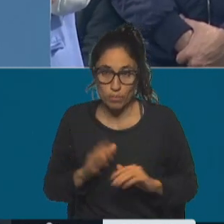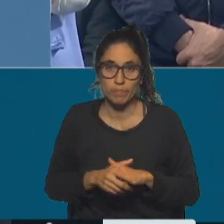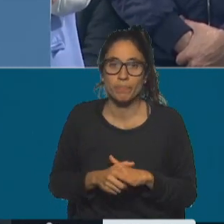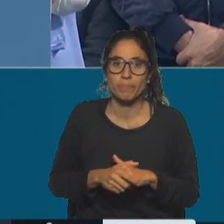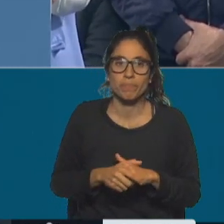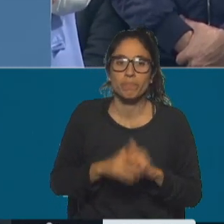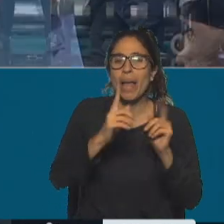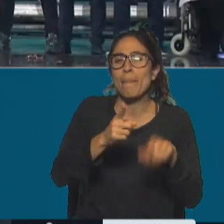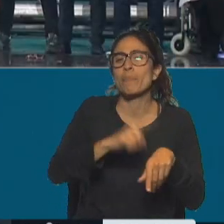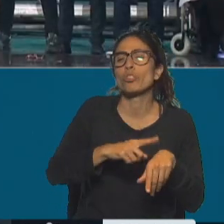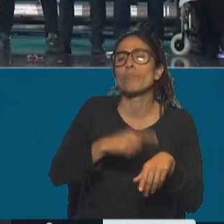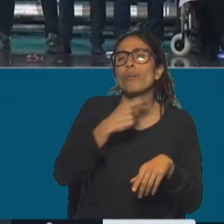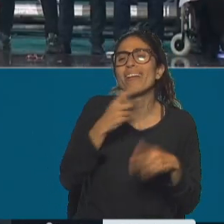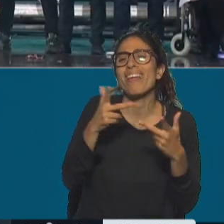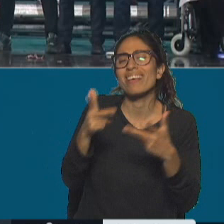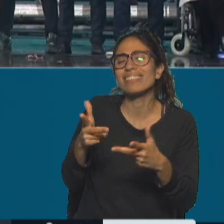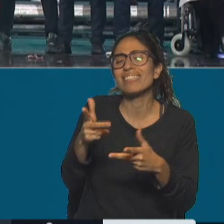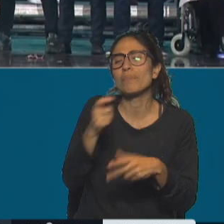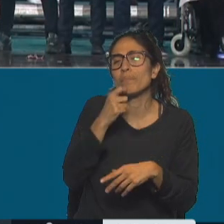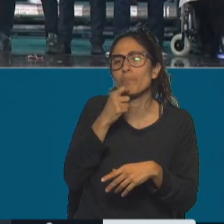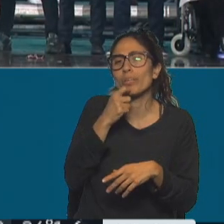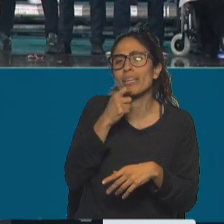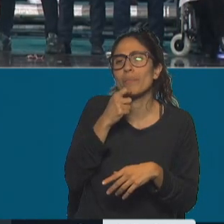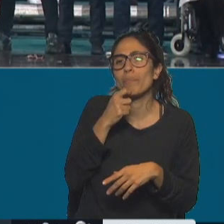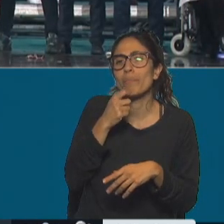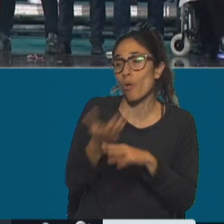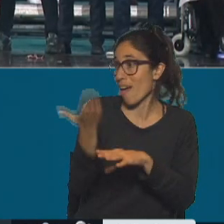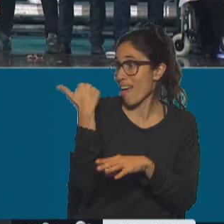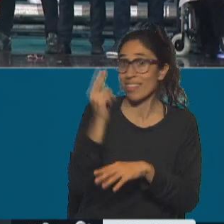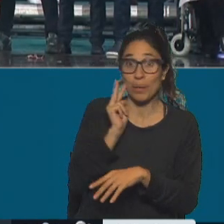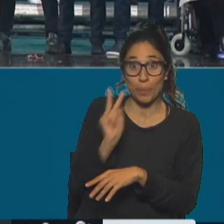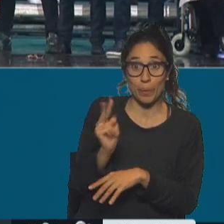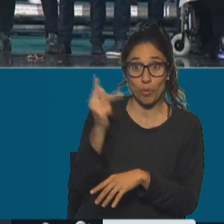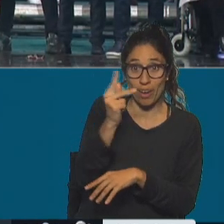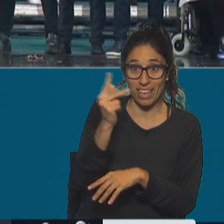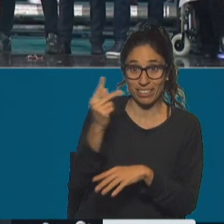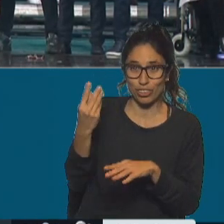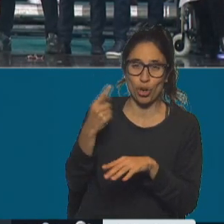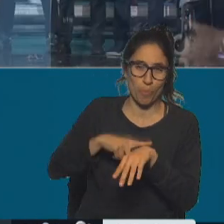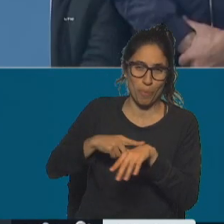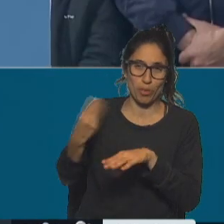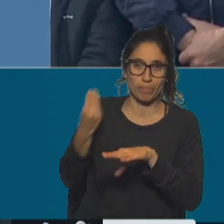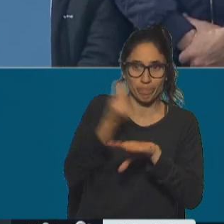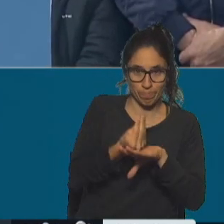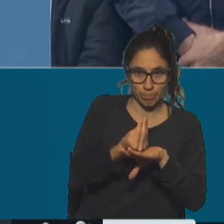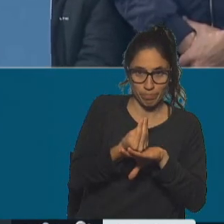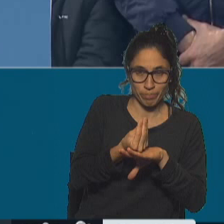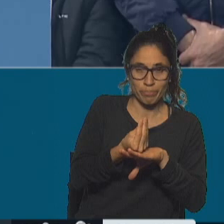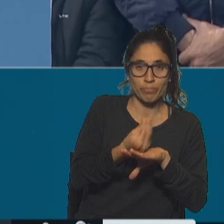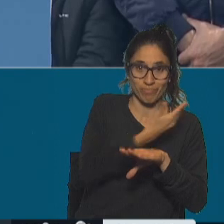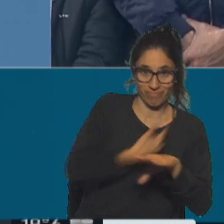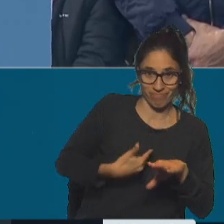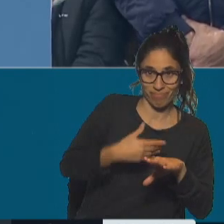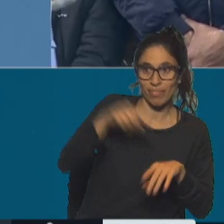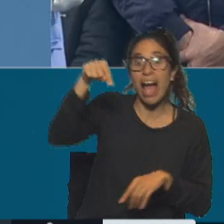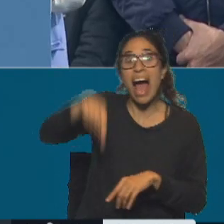saber tu palabra, escuchando las palabras de Asunción de Néstor Kirchner hace 20 años y el discurso de Cristina. ¿Cómo cotejas estos dos